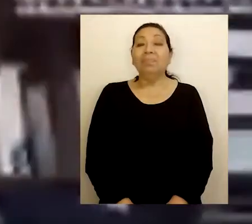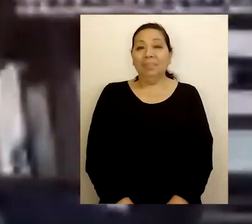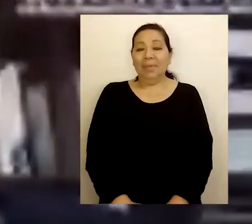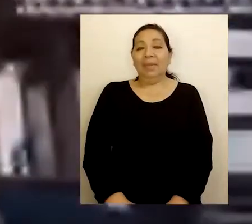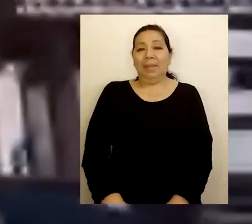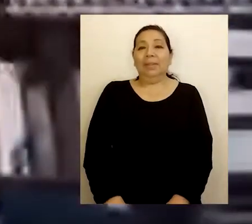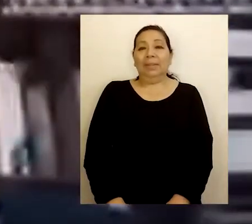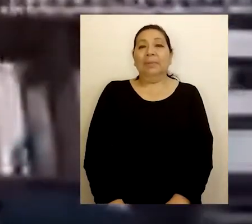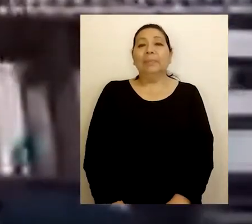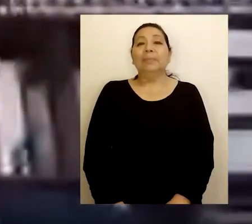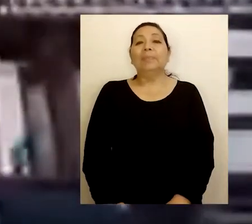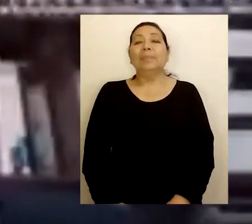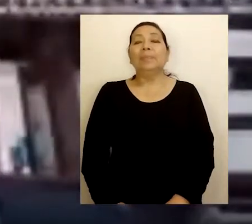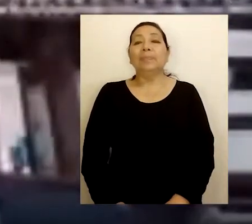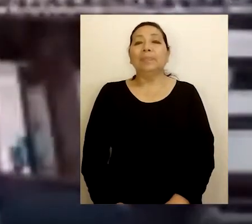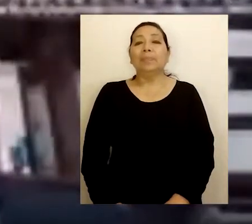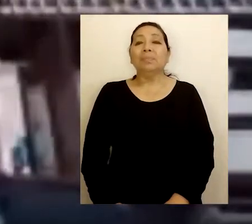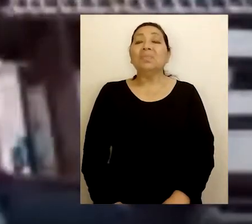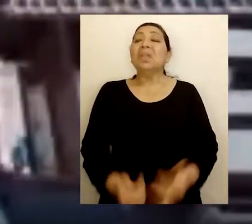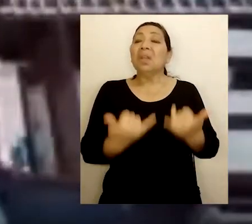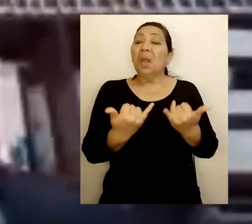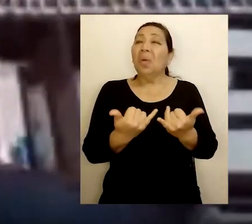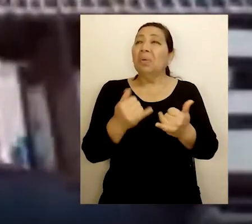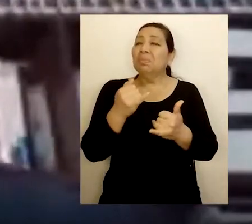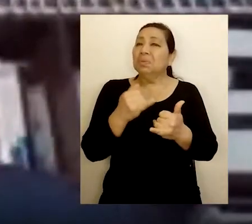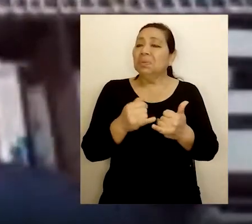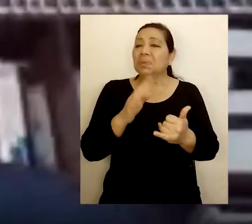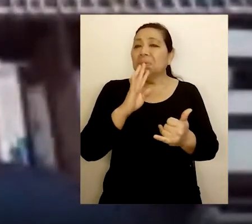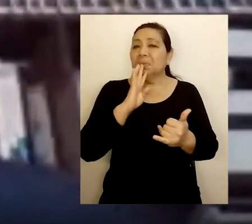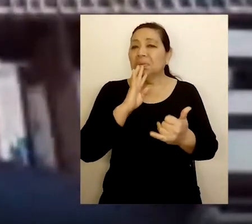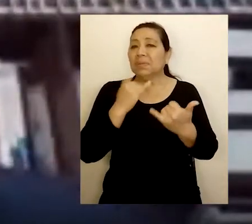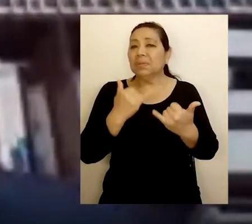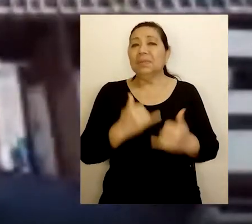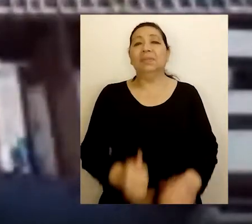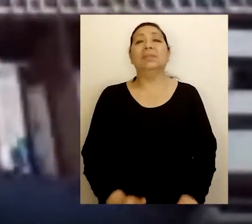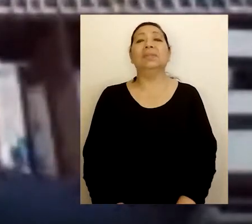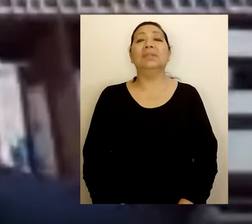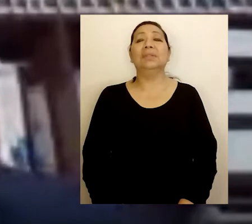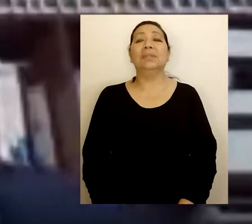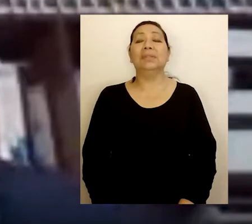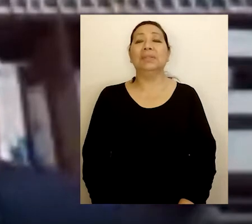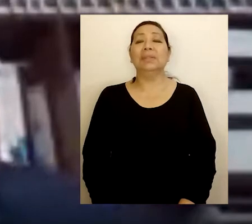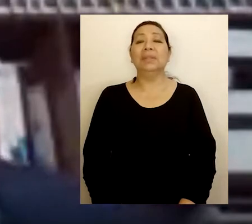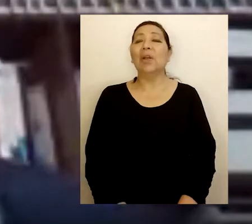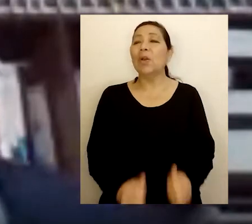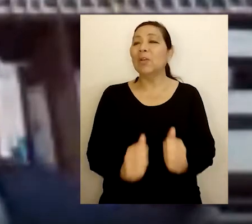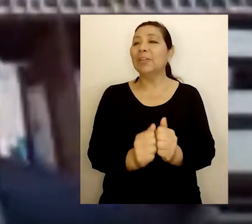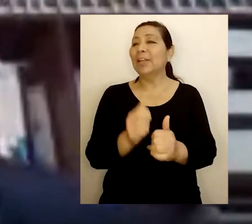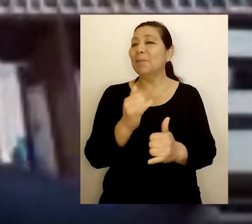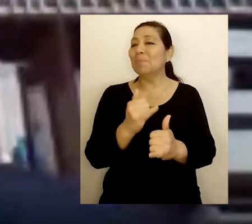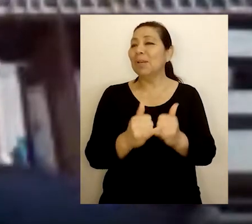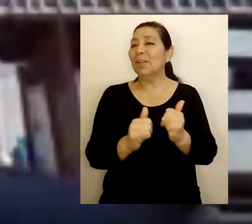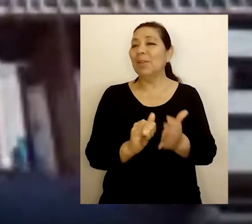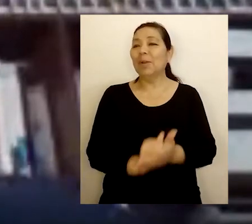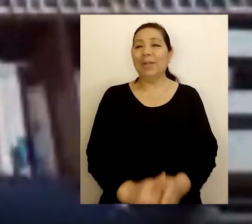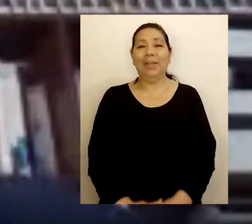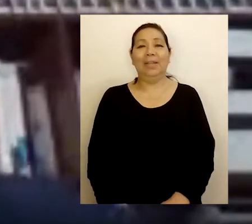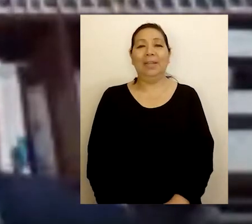señora presidenta. Voy a cerrar interviniendo en este caso y concluyendo que